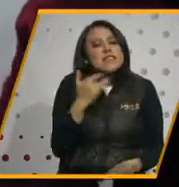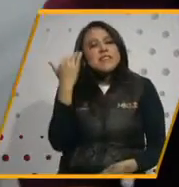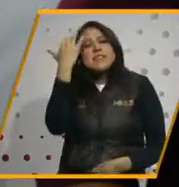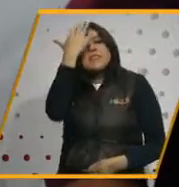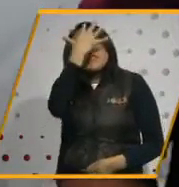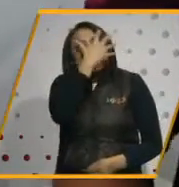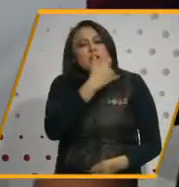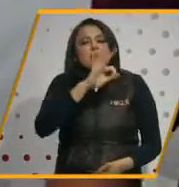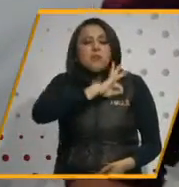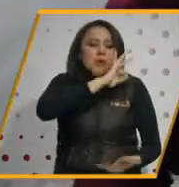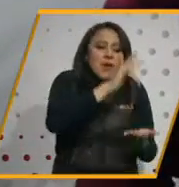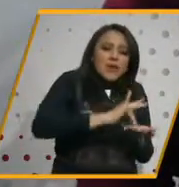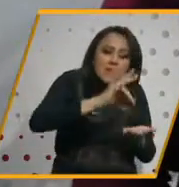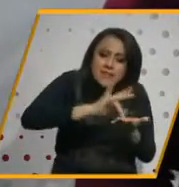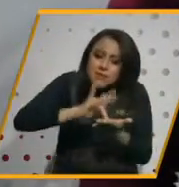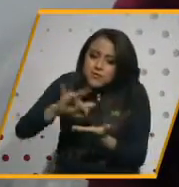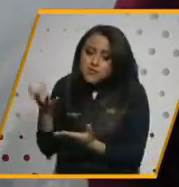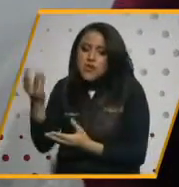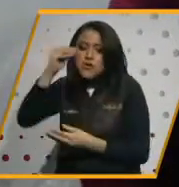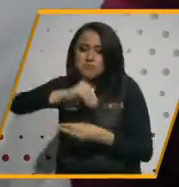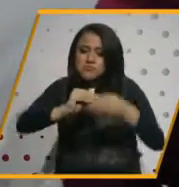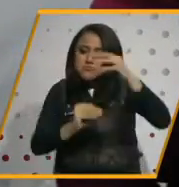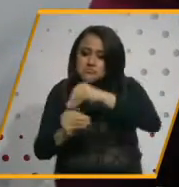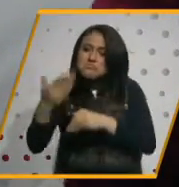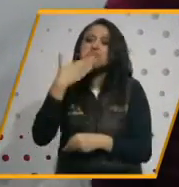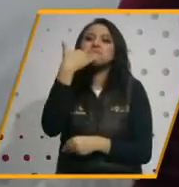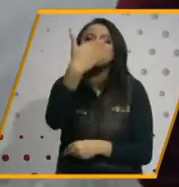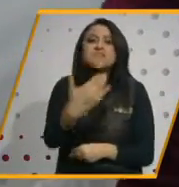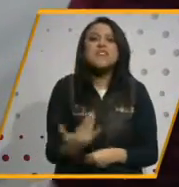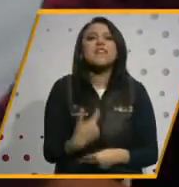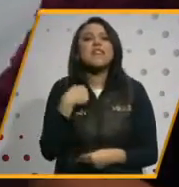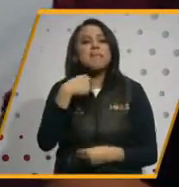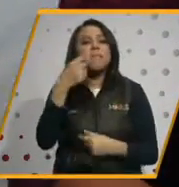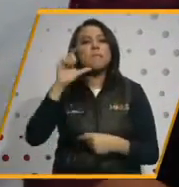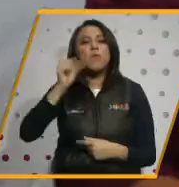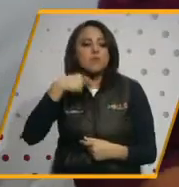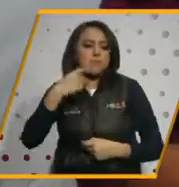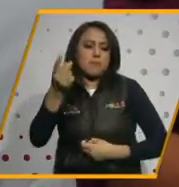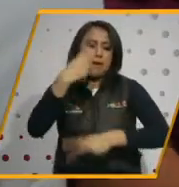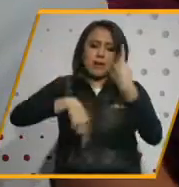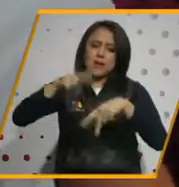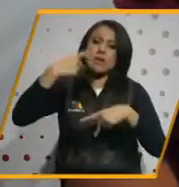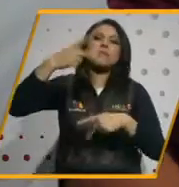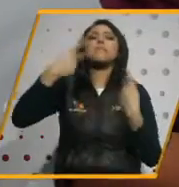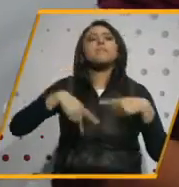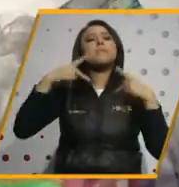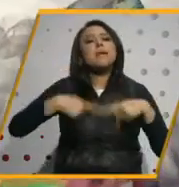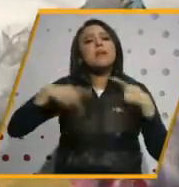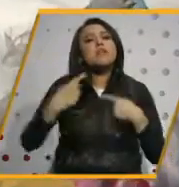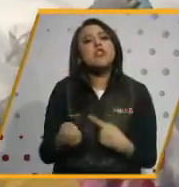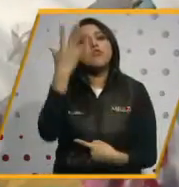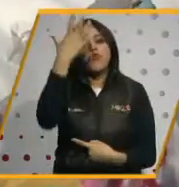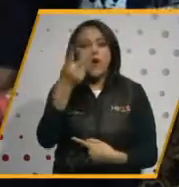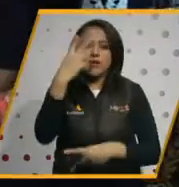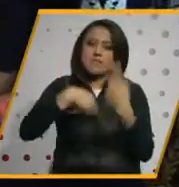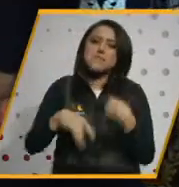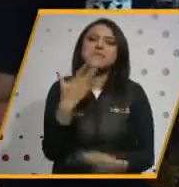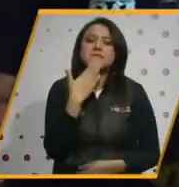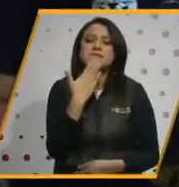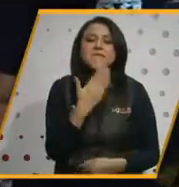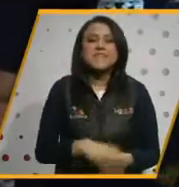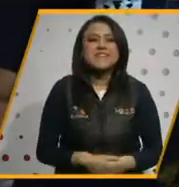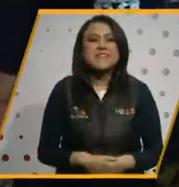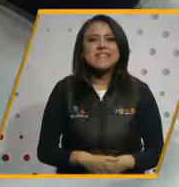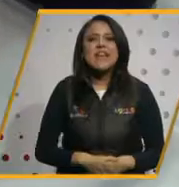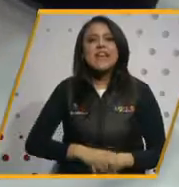y empacando y viendo qué hacen todos, cuántas personas vienen a ayudar, todo lo que se necesita. Explican que participar en